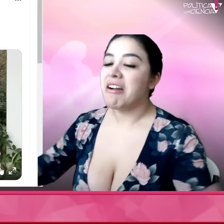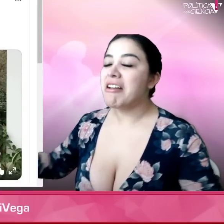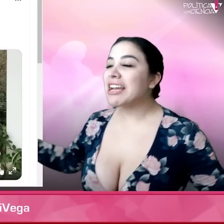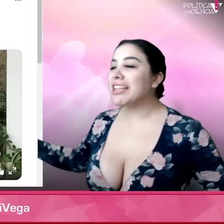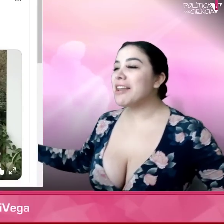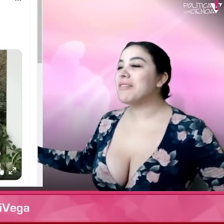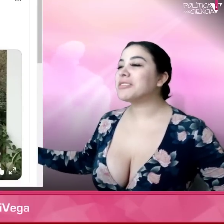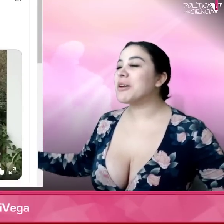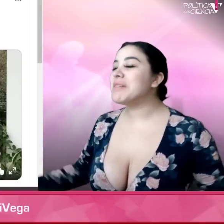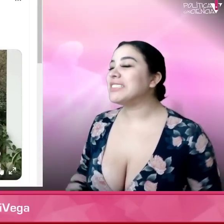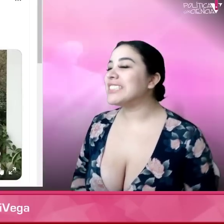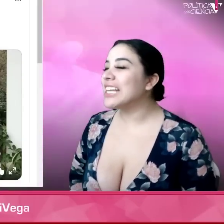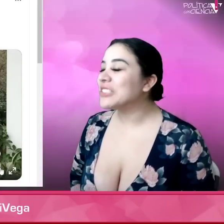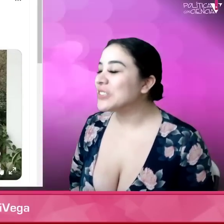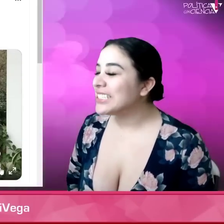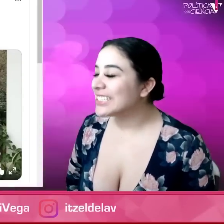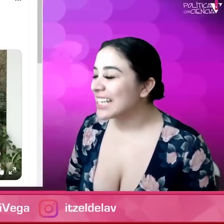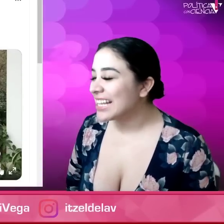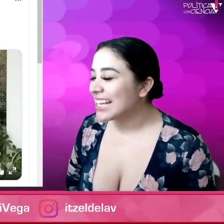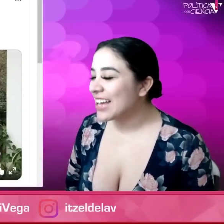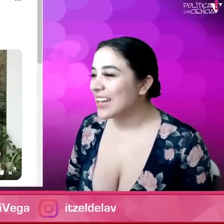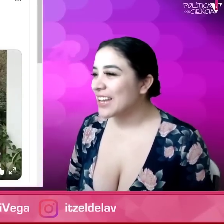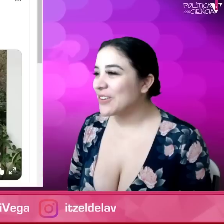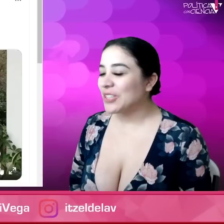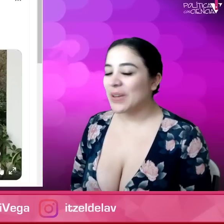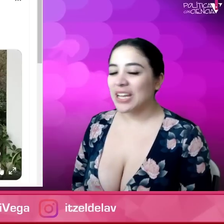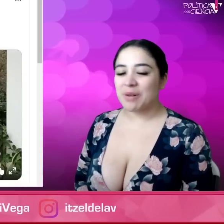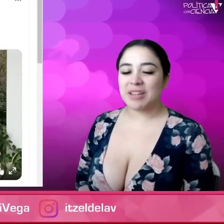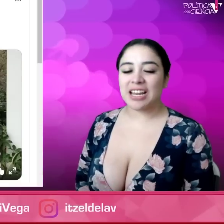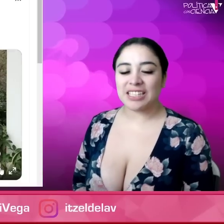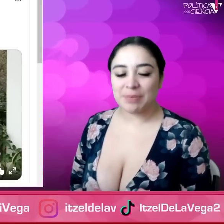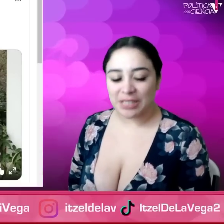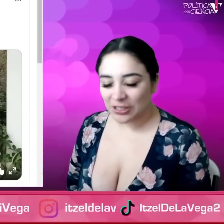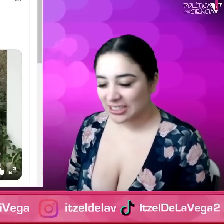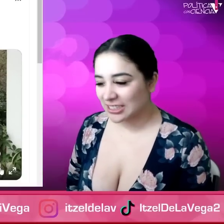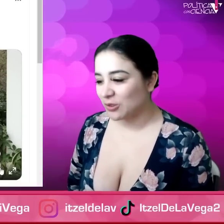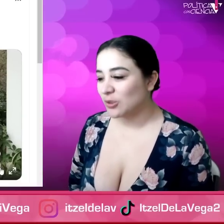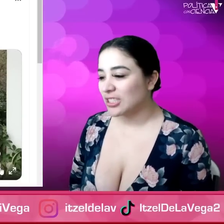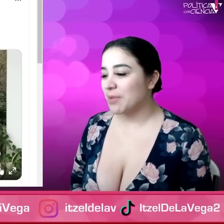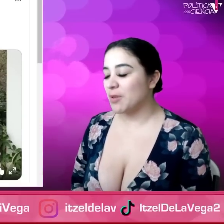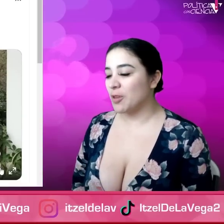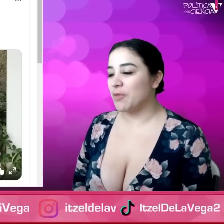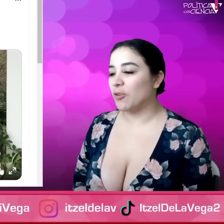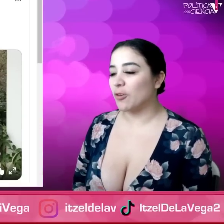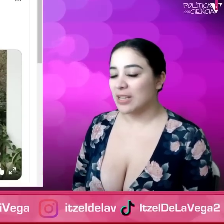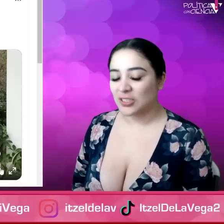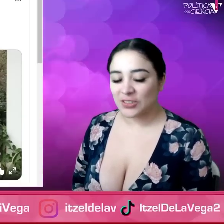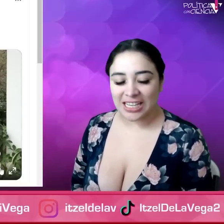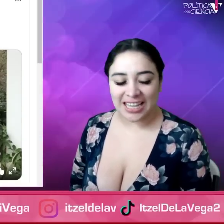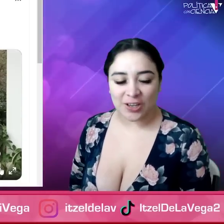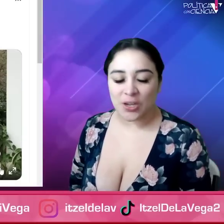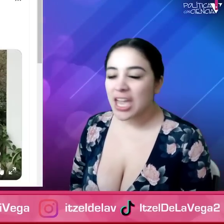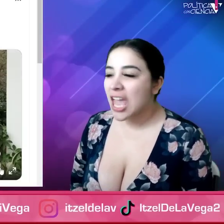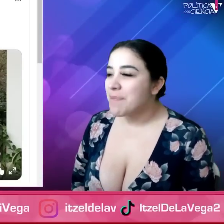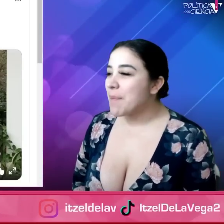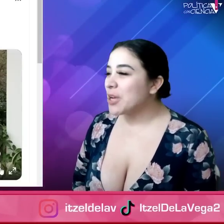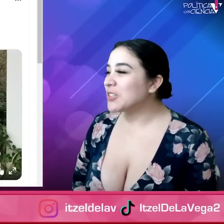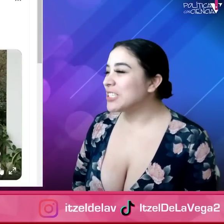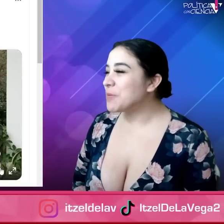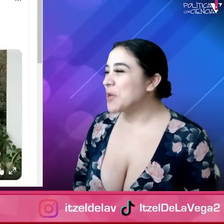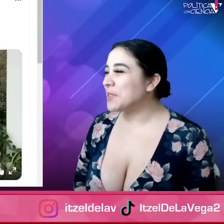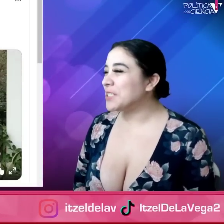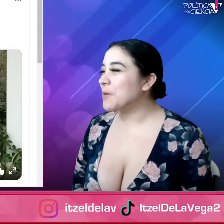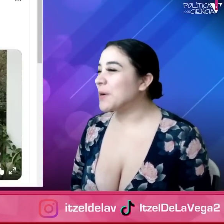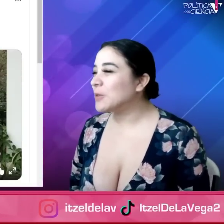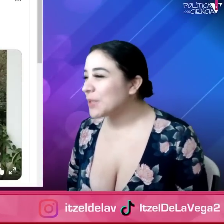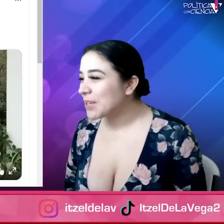Hola Qué tal amigos Cómo están yo soy Itzel de la Vega de noti Vega De igual manera te invito a que si te gusta mi vídeo mi información el día de hoy Me